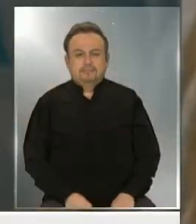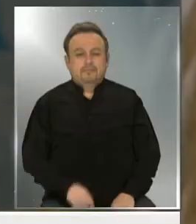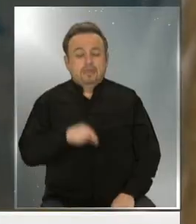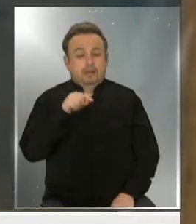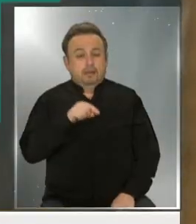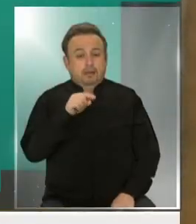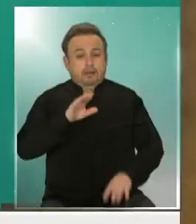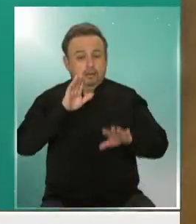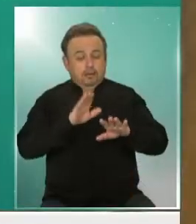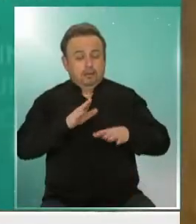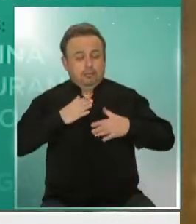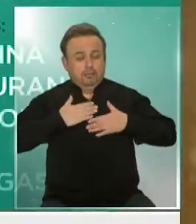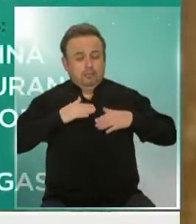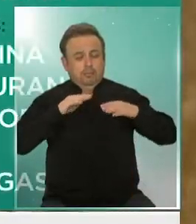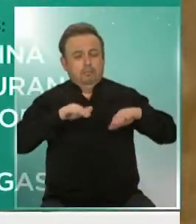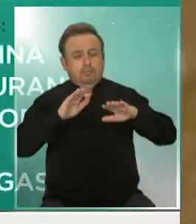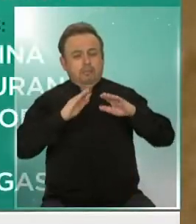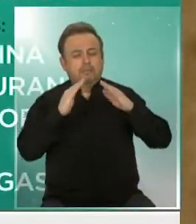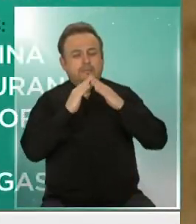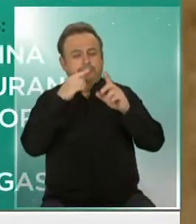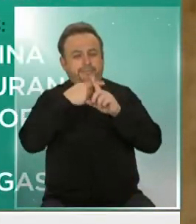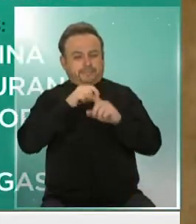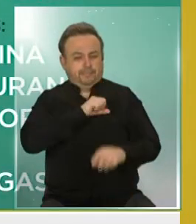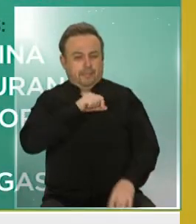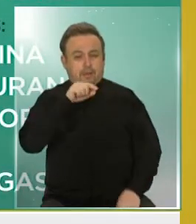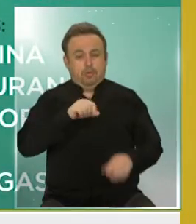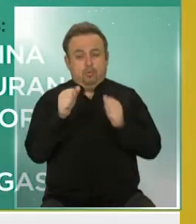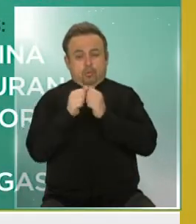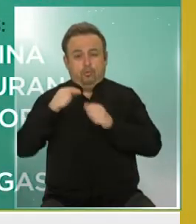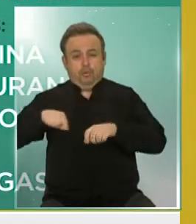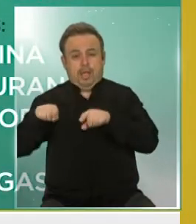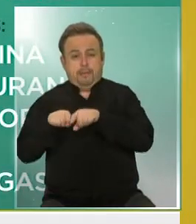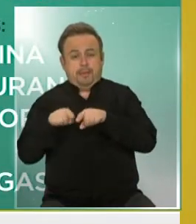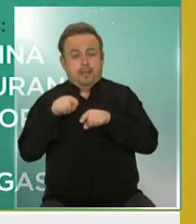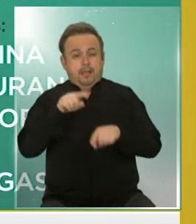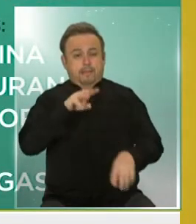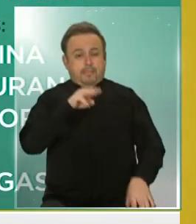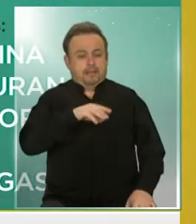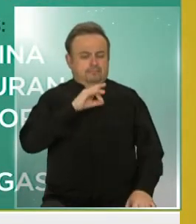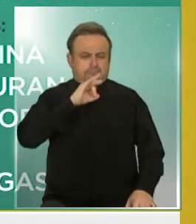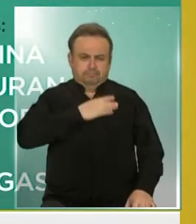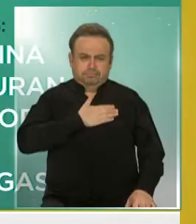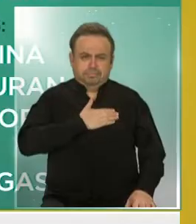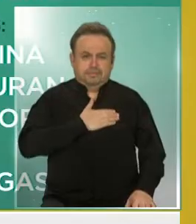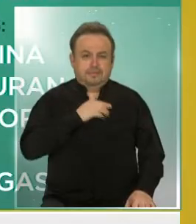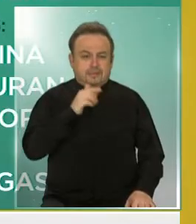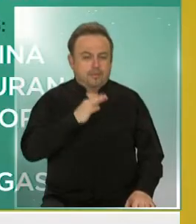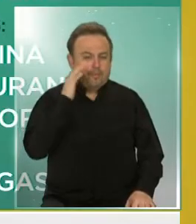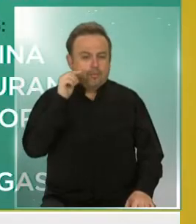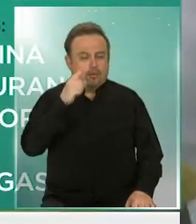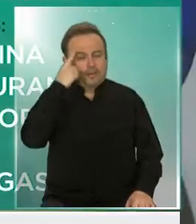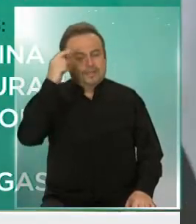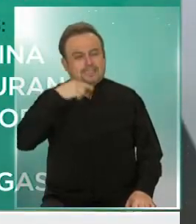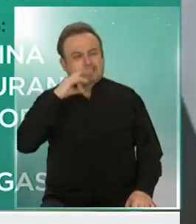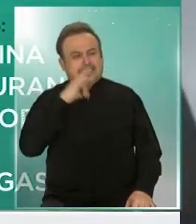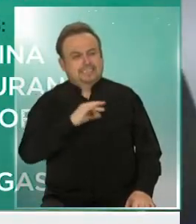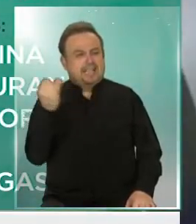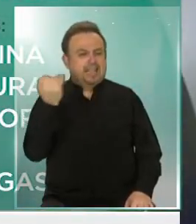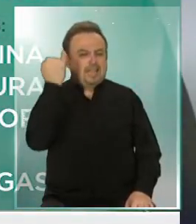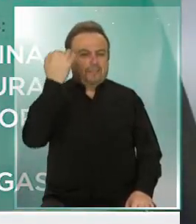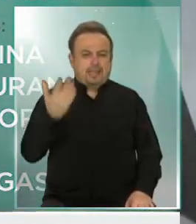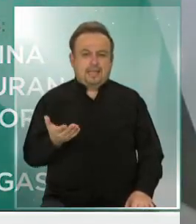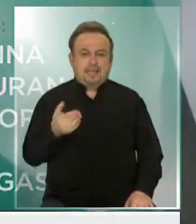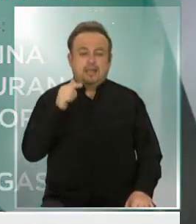Hoy sus restos reposan en la Catedral de Santiago junto a sus hermanos. Es la madre de la patria, la mujer que soñó con un Chile